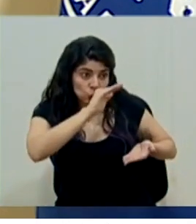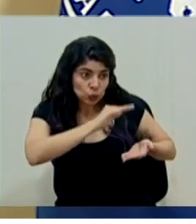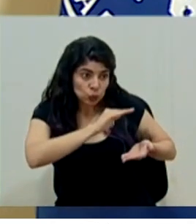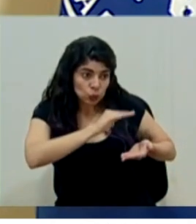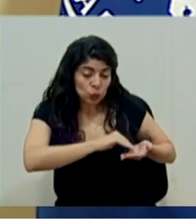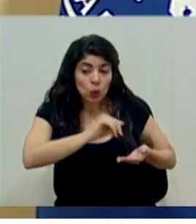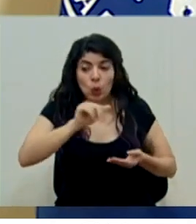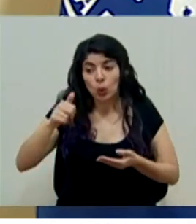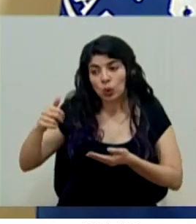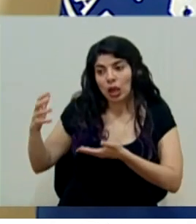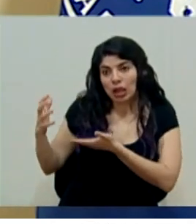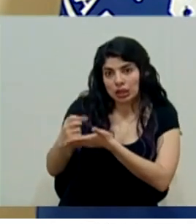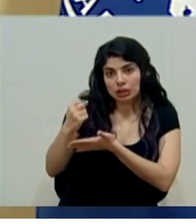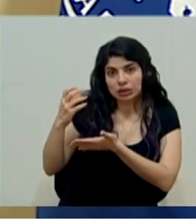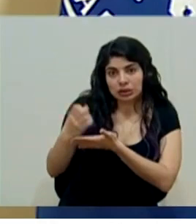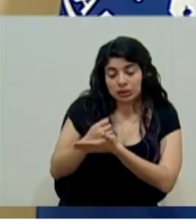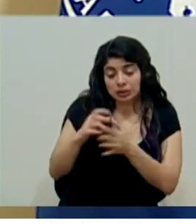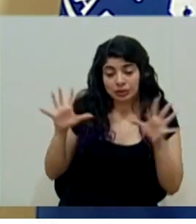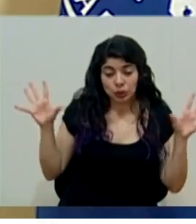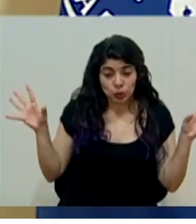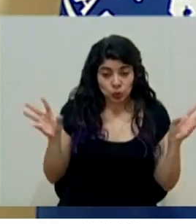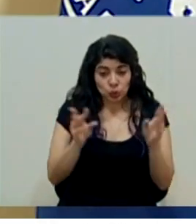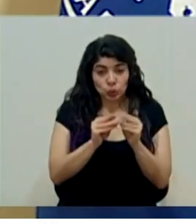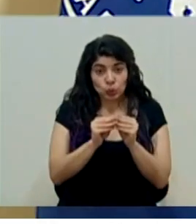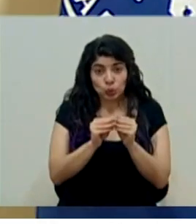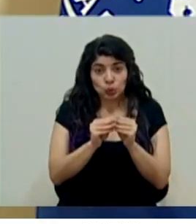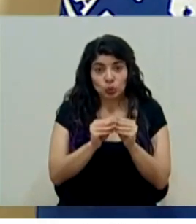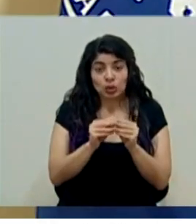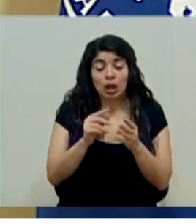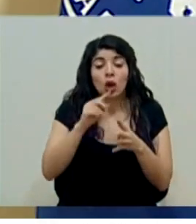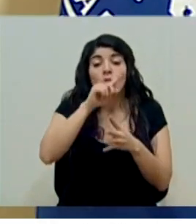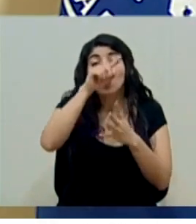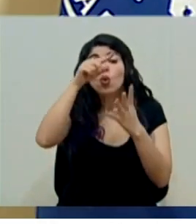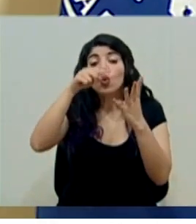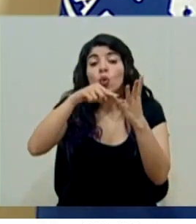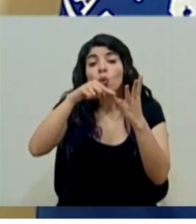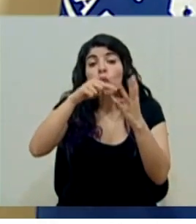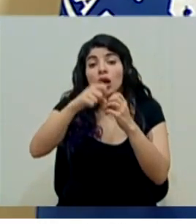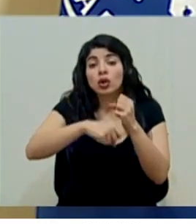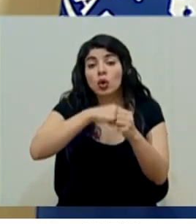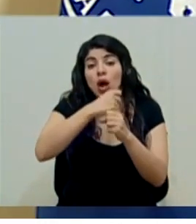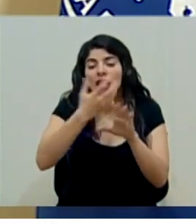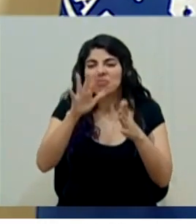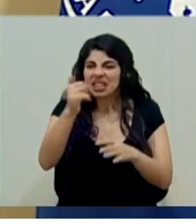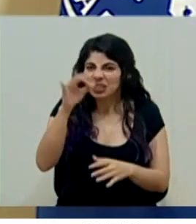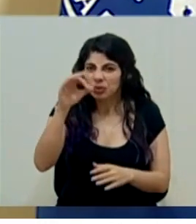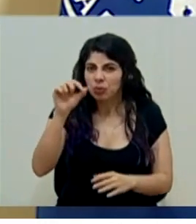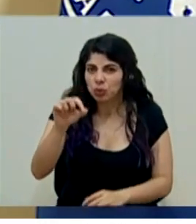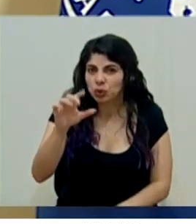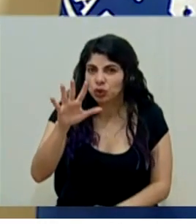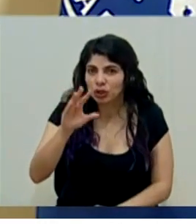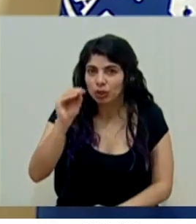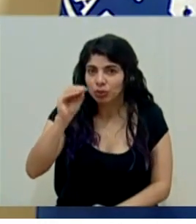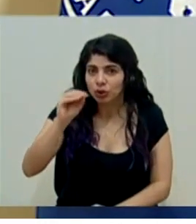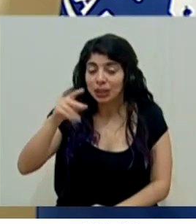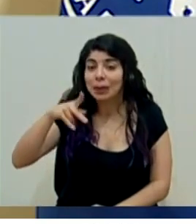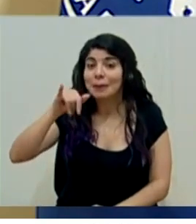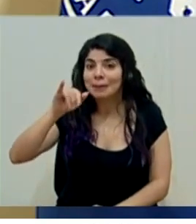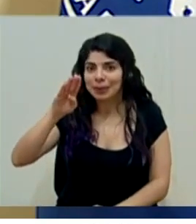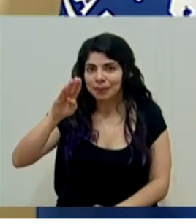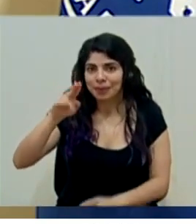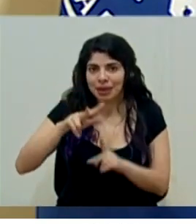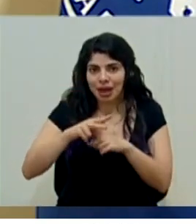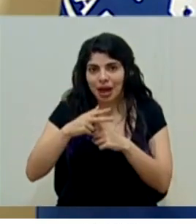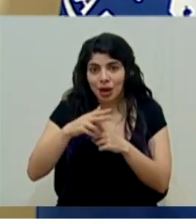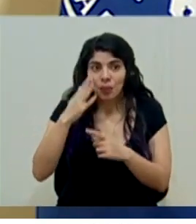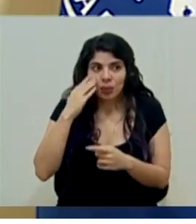medidas de ingreso que se tiene. Para tener el año 4 aproximadamente 19.5 del PIB como ajuste, porque